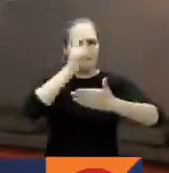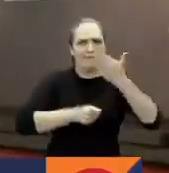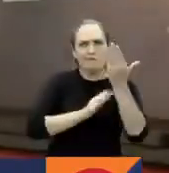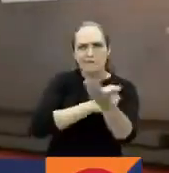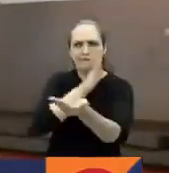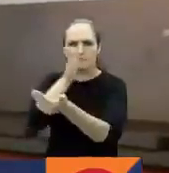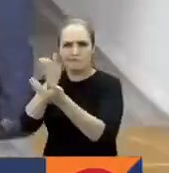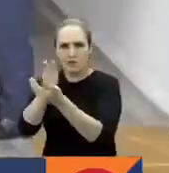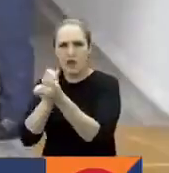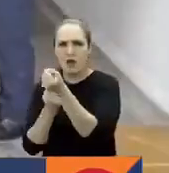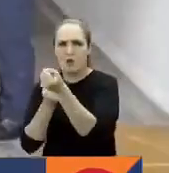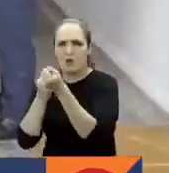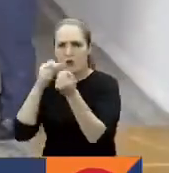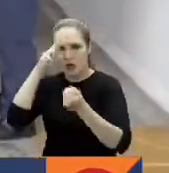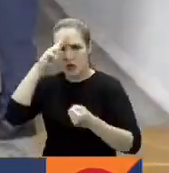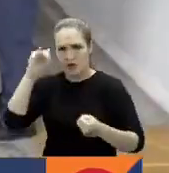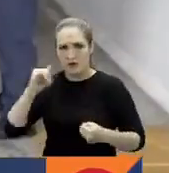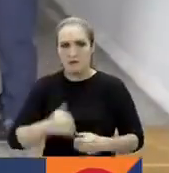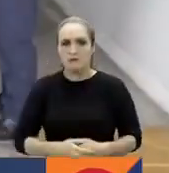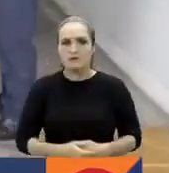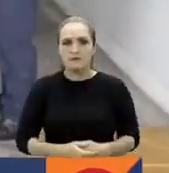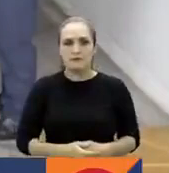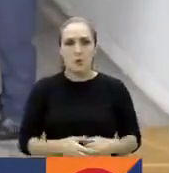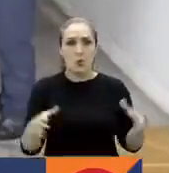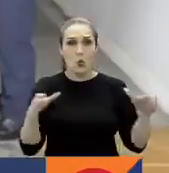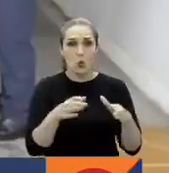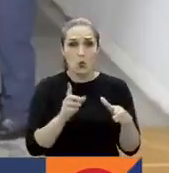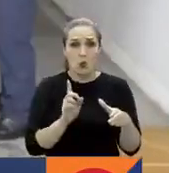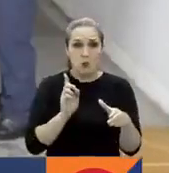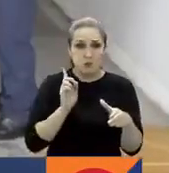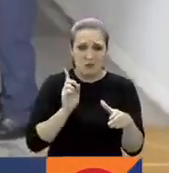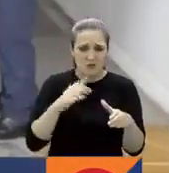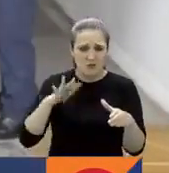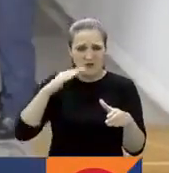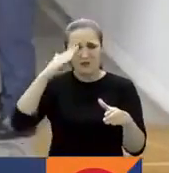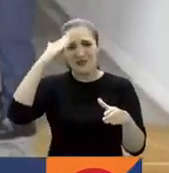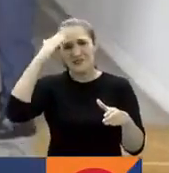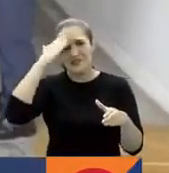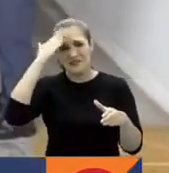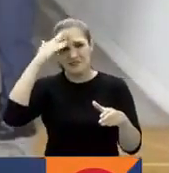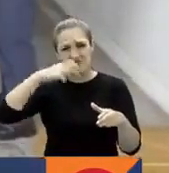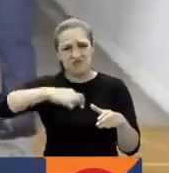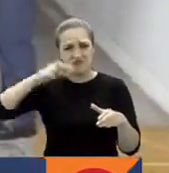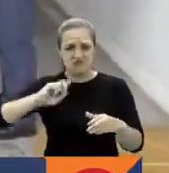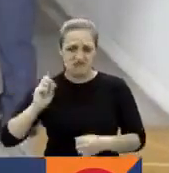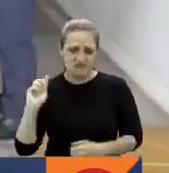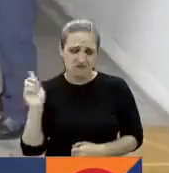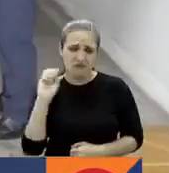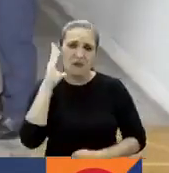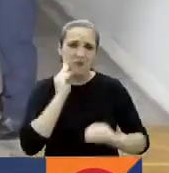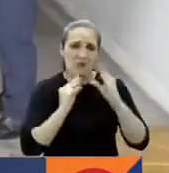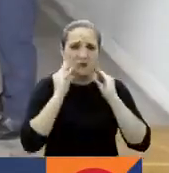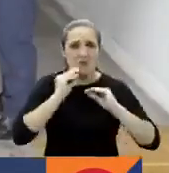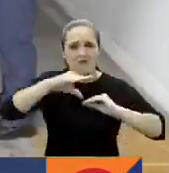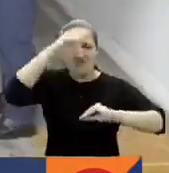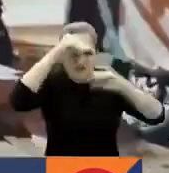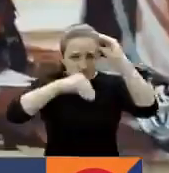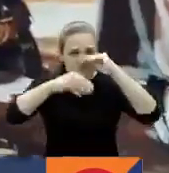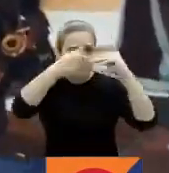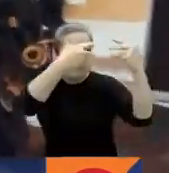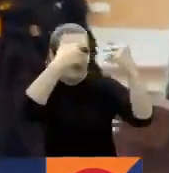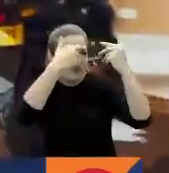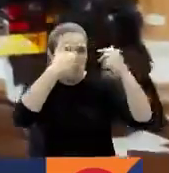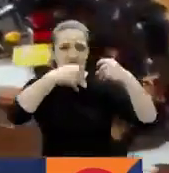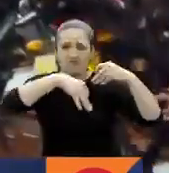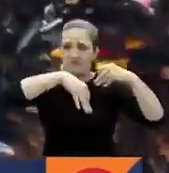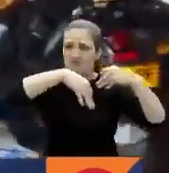rescate. Es un equipo supremamente capacitado, que lleva una amplia trayectoria en este tipo de operaciones. Ya este equipo